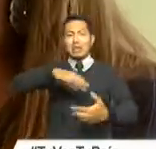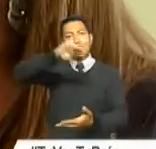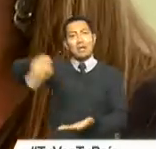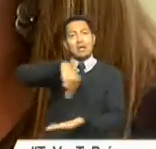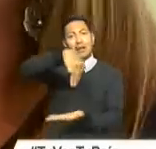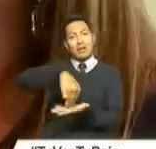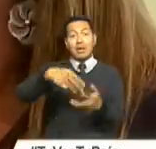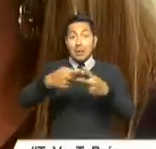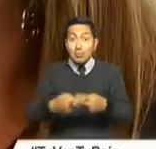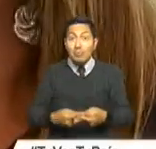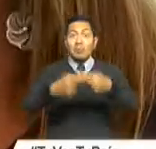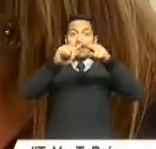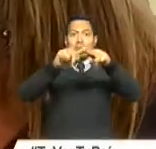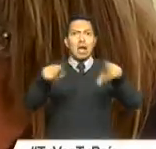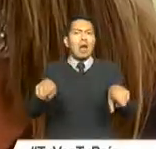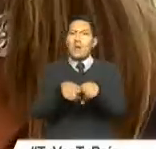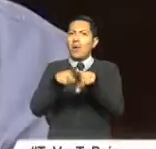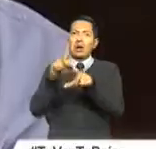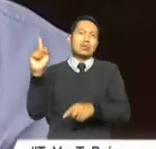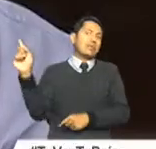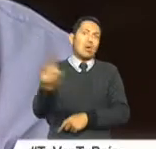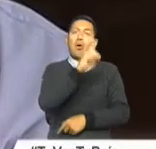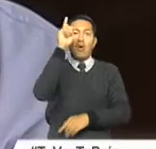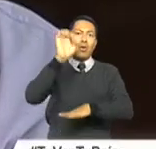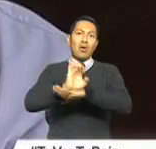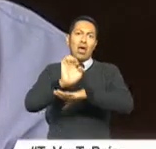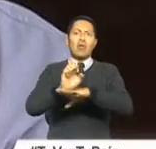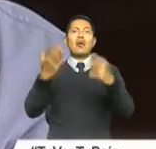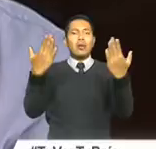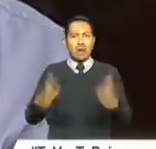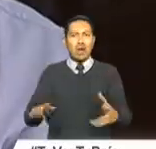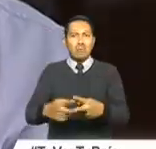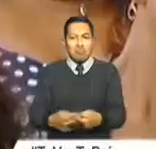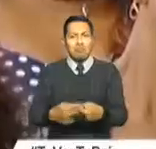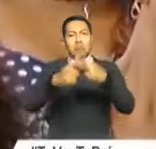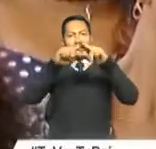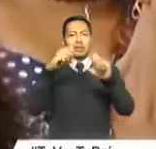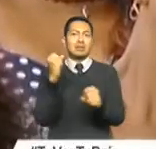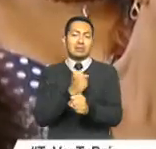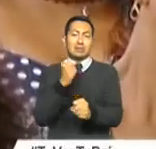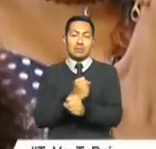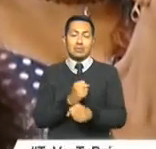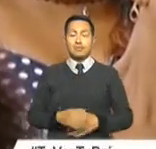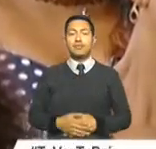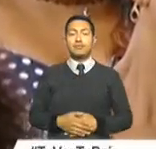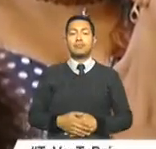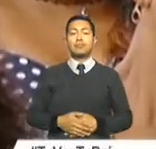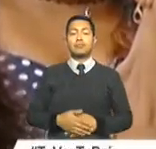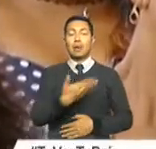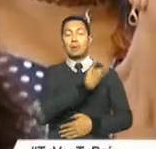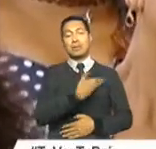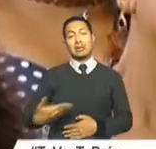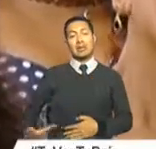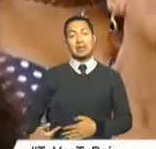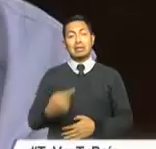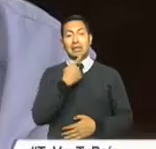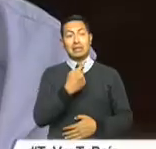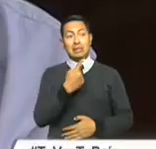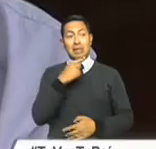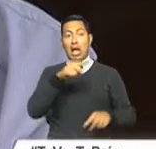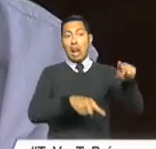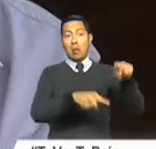estamos haciendo en todo el país, señor presidente. El jefe de Estado enfatizó que el diálogo que se mantiene con diferentes actores sociales y